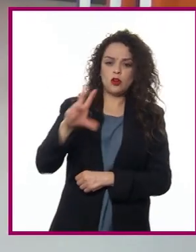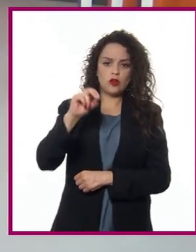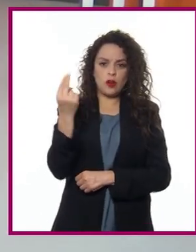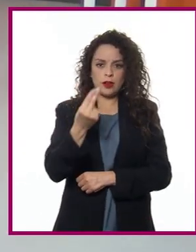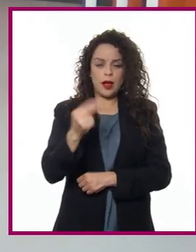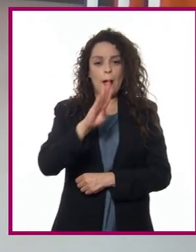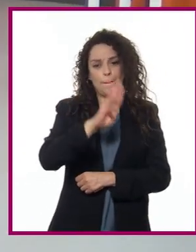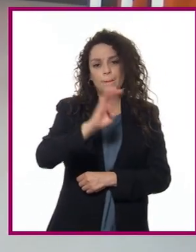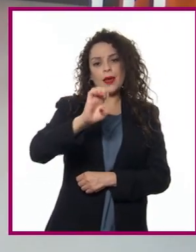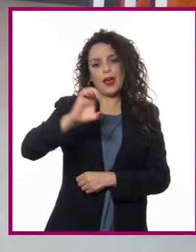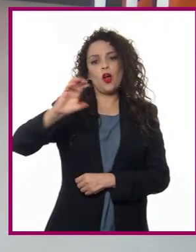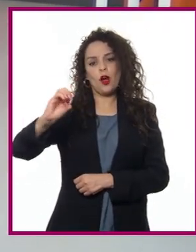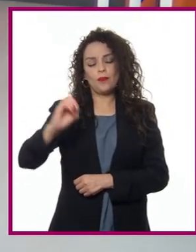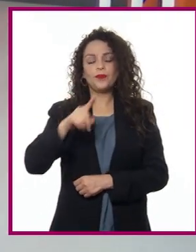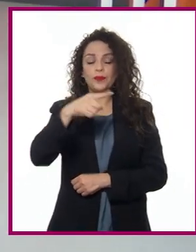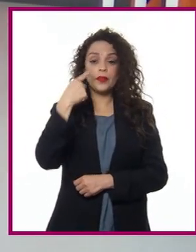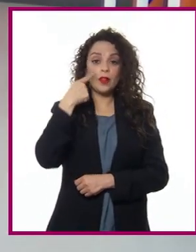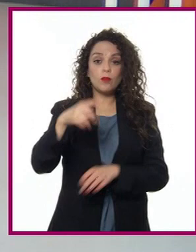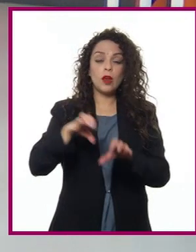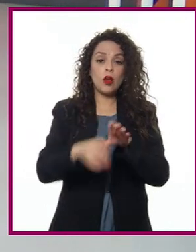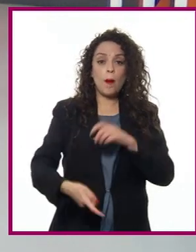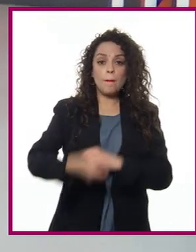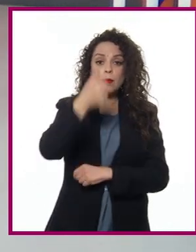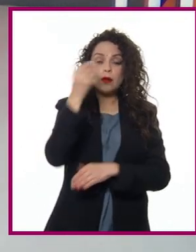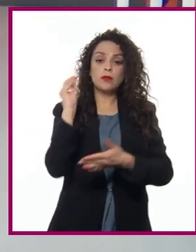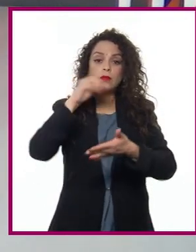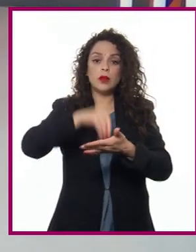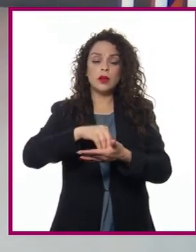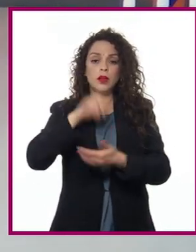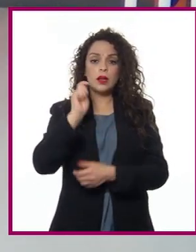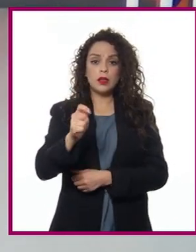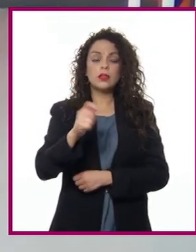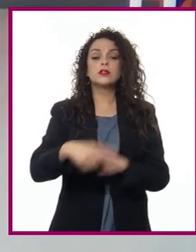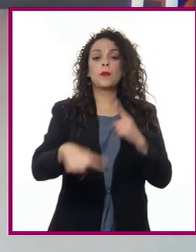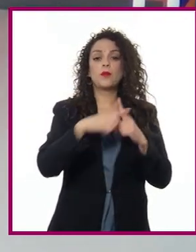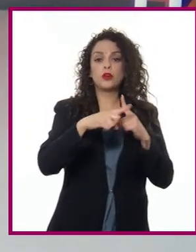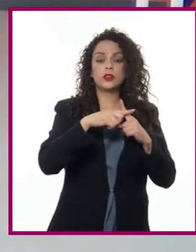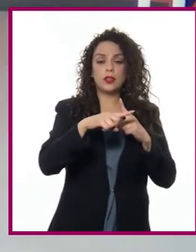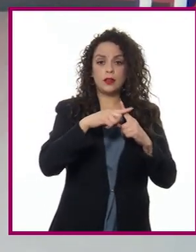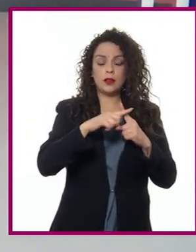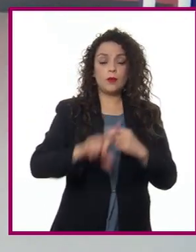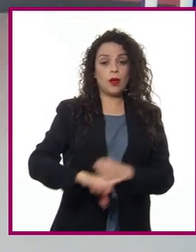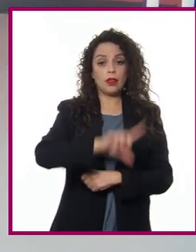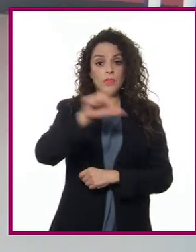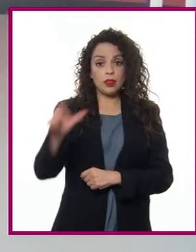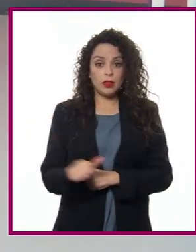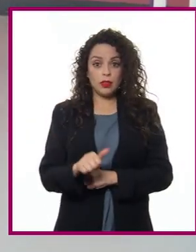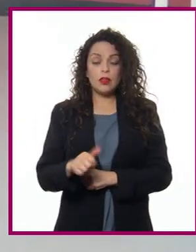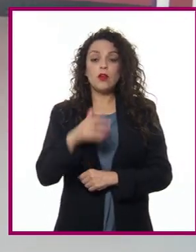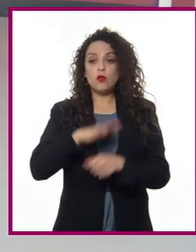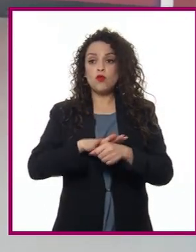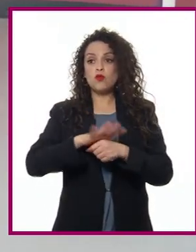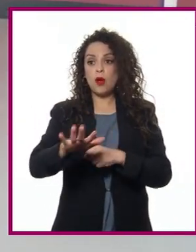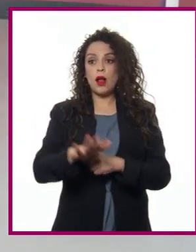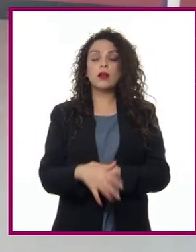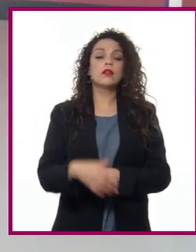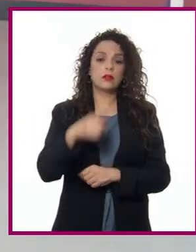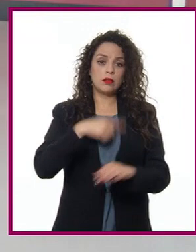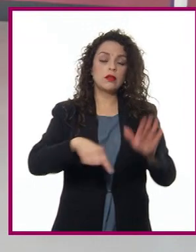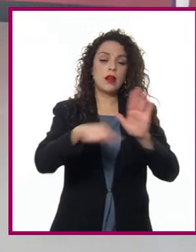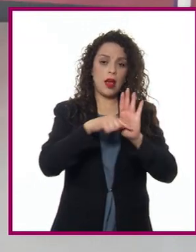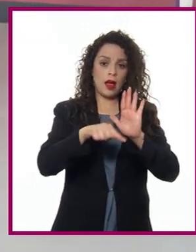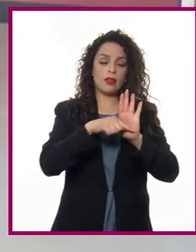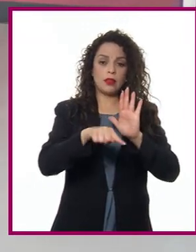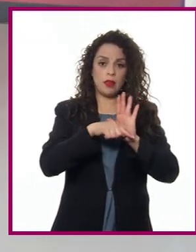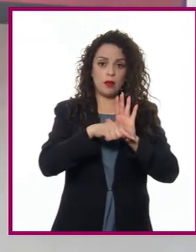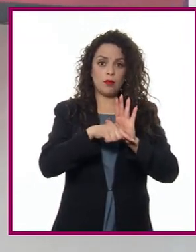cuenta cómo primero se escribe el símbolo del elemento con carga positiva y después el símbolo del elemento con carga